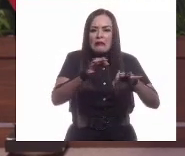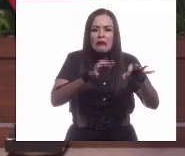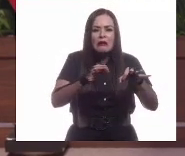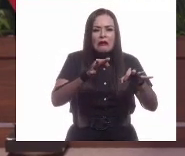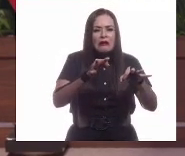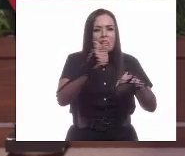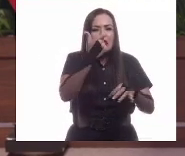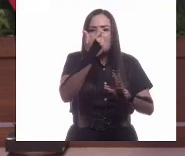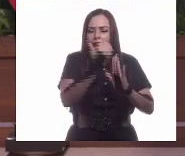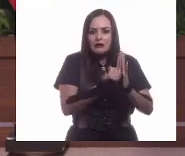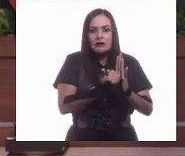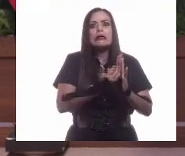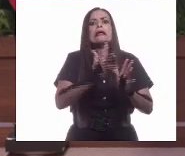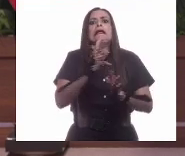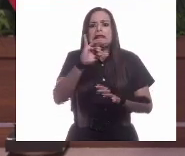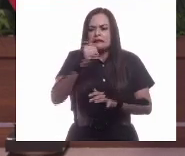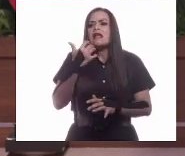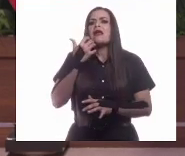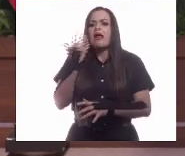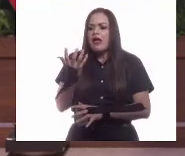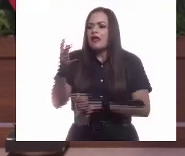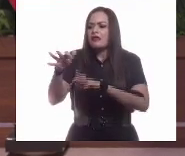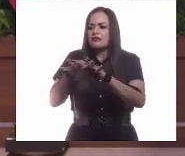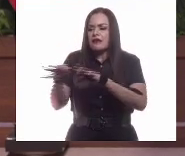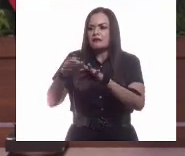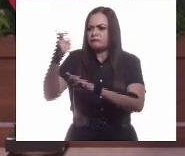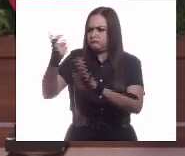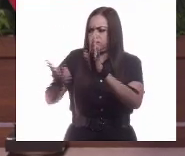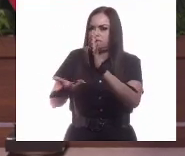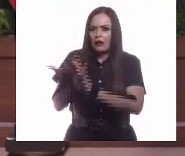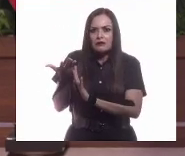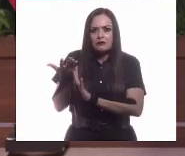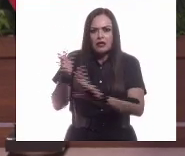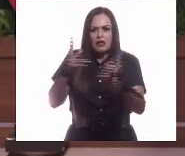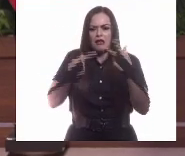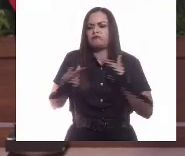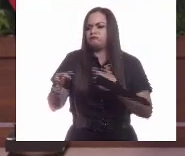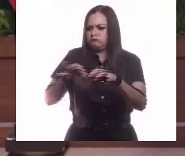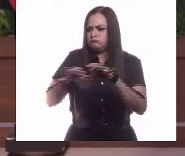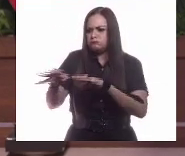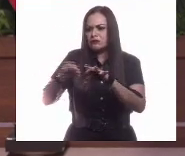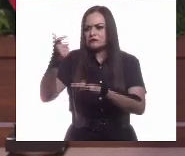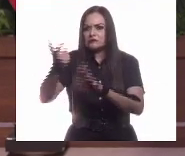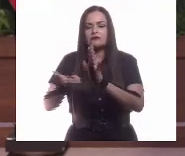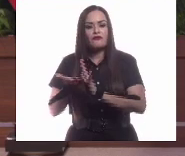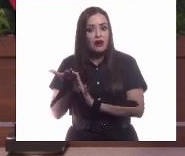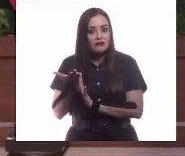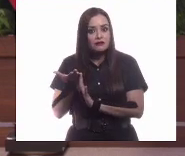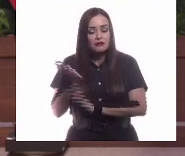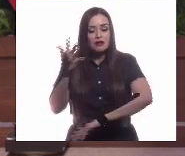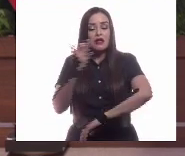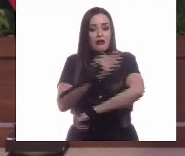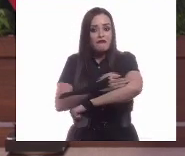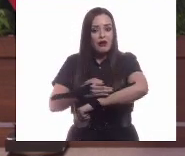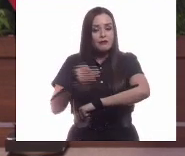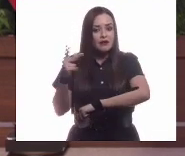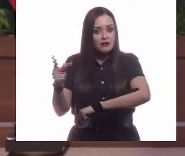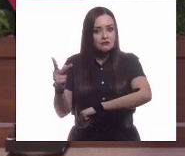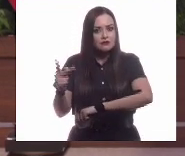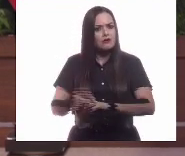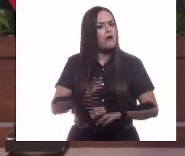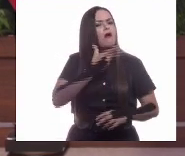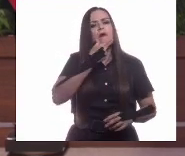bien pagados, que permitan que el esfuerzo se refleje en los hogares de nuestras familias. La productividad de las y